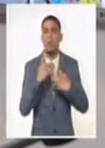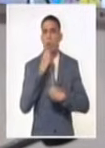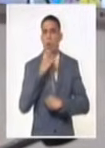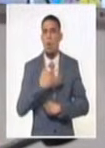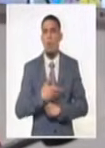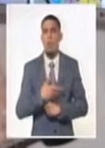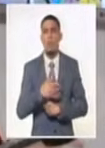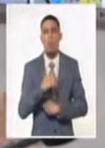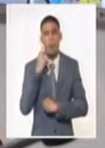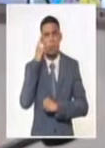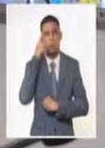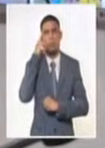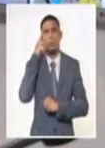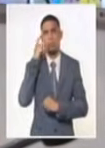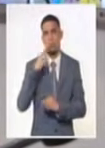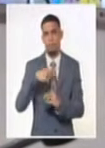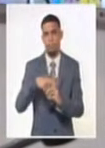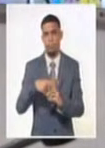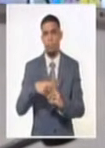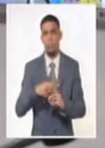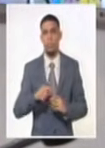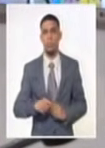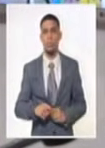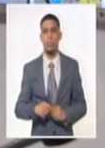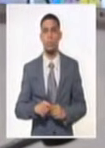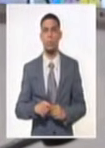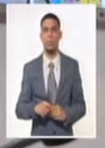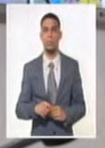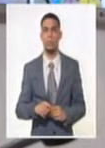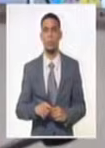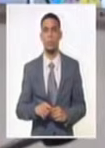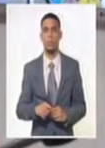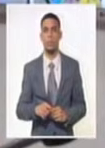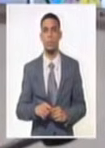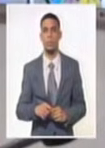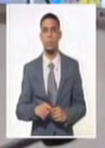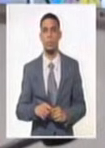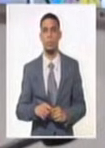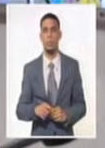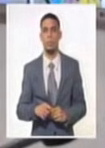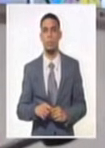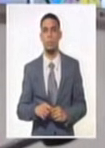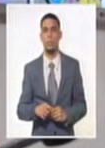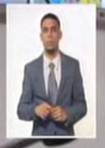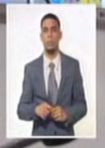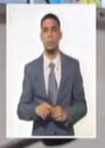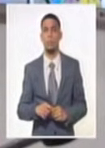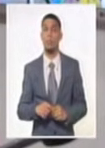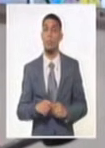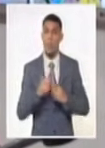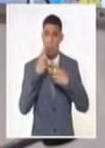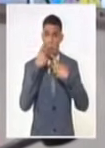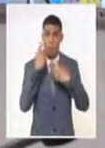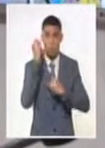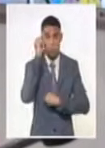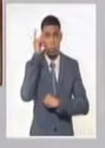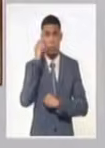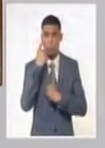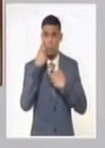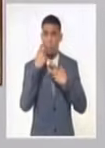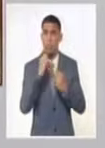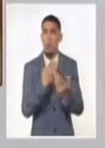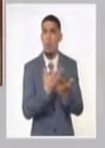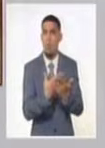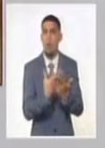ante la extensión en tiempo que ha tenido la situación que enfrentamos, bueno, también hay bellísimas experiencias y me alegra mucho que se haya seleccionado